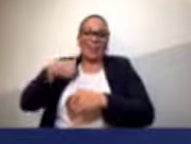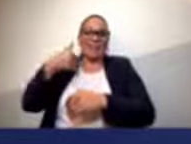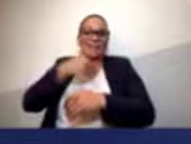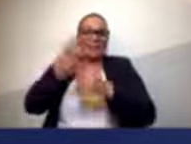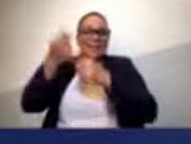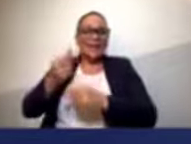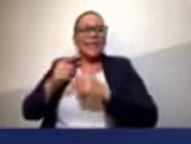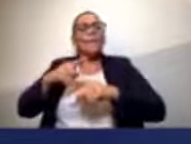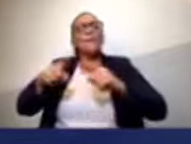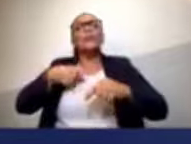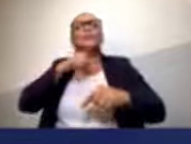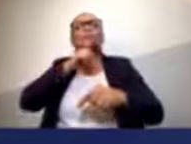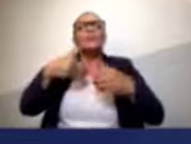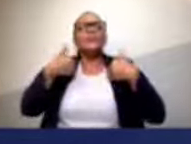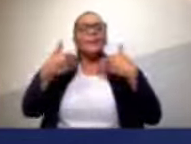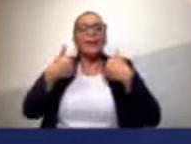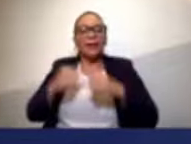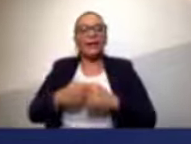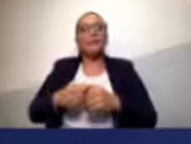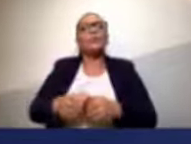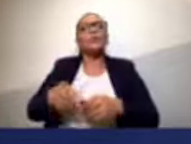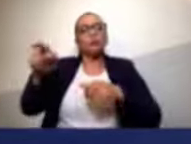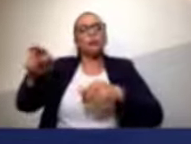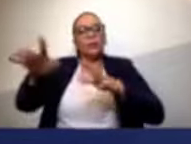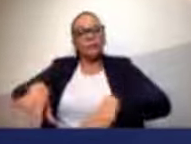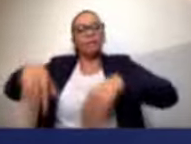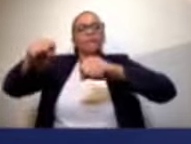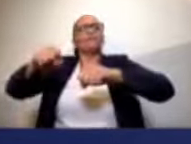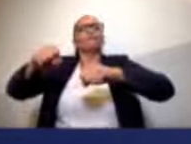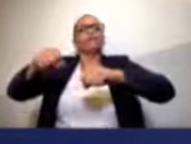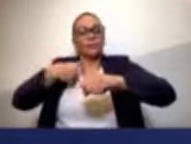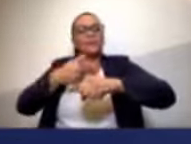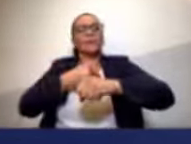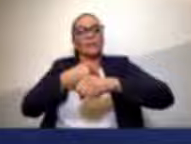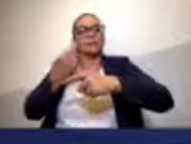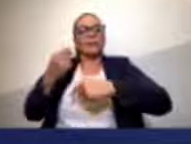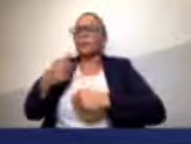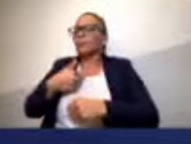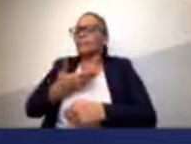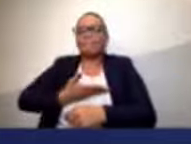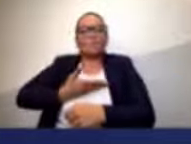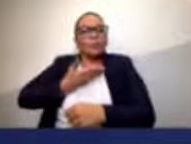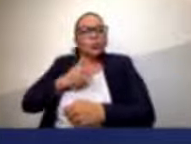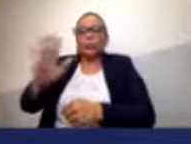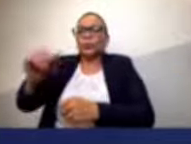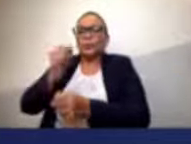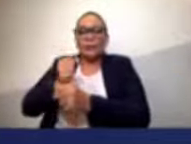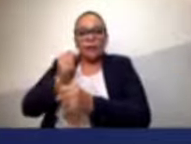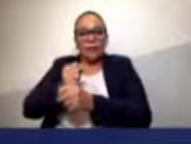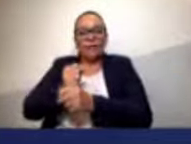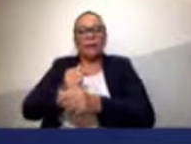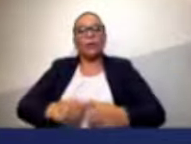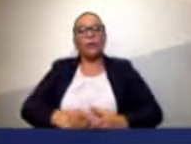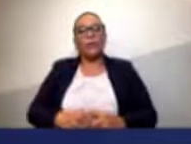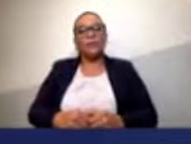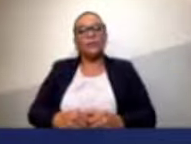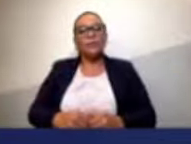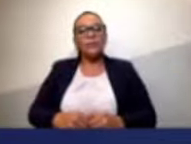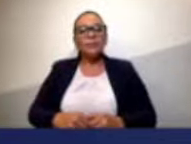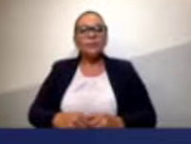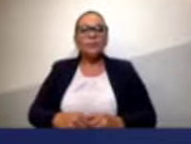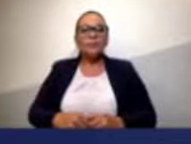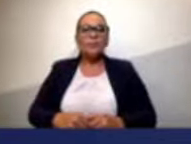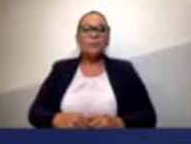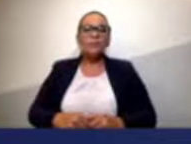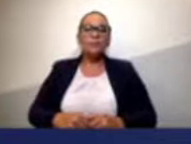alegra que usted haya tomado la estafeta. Me llena de orgullo el trabajo que está haciendo. Y veo